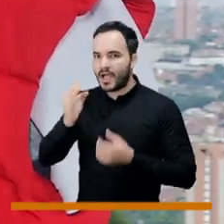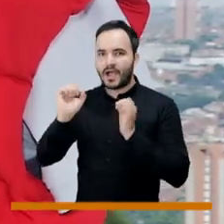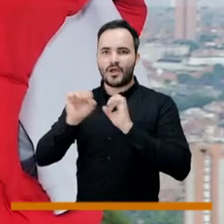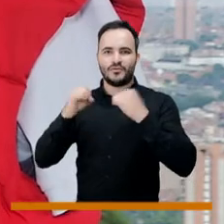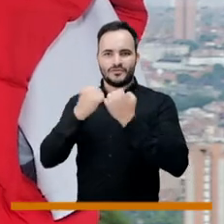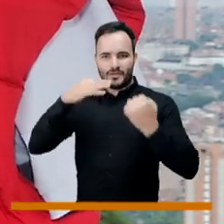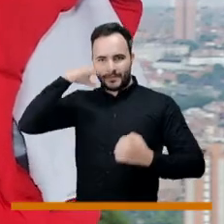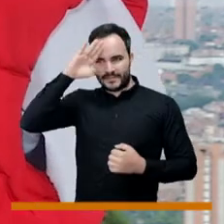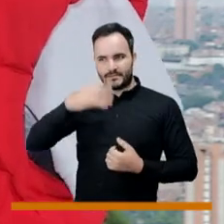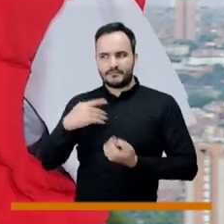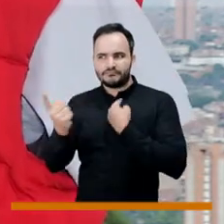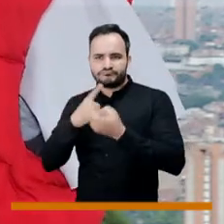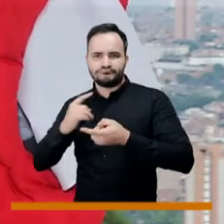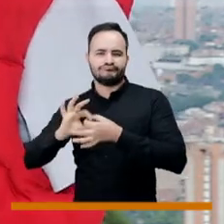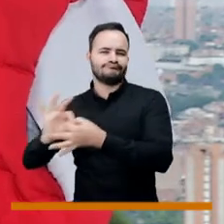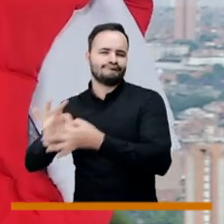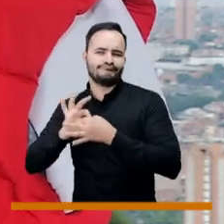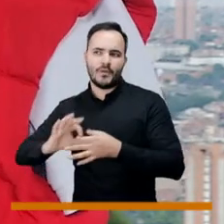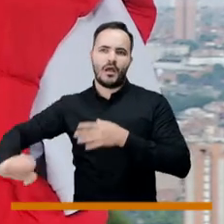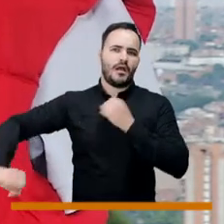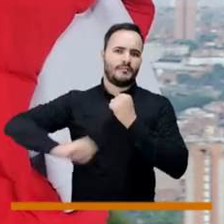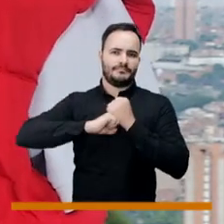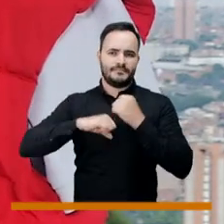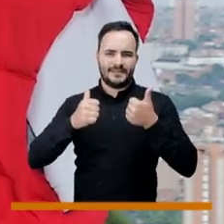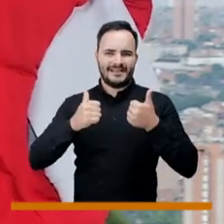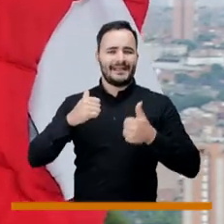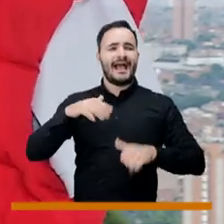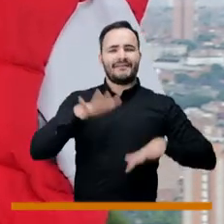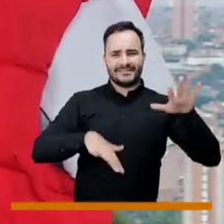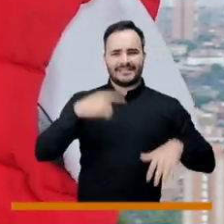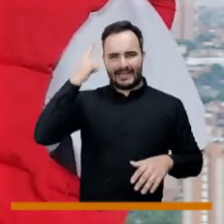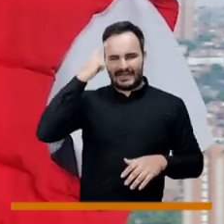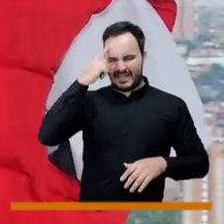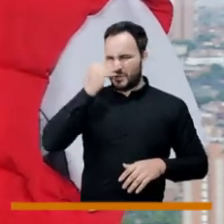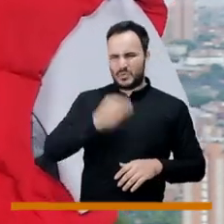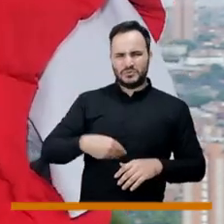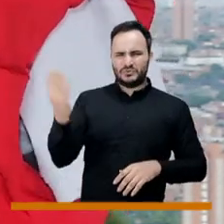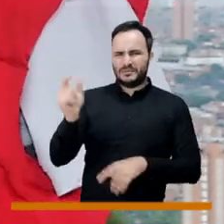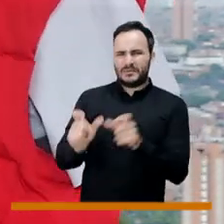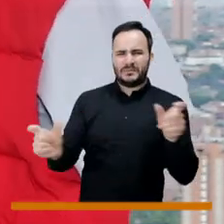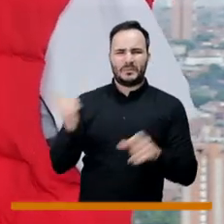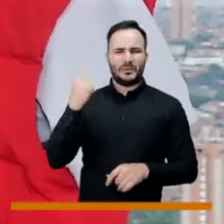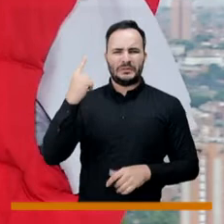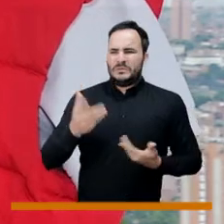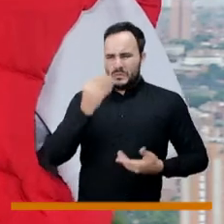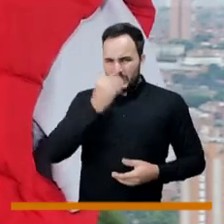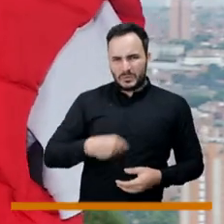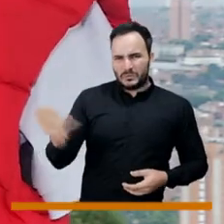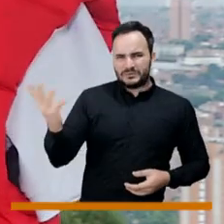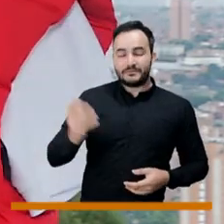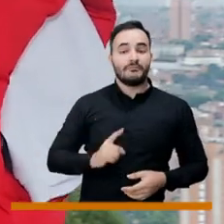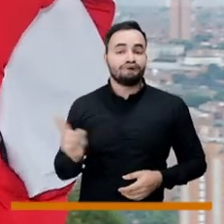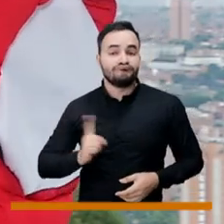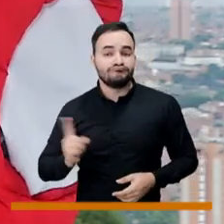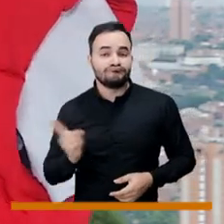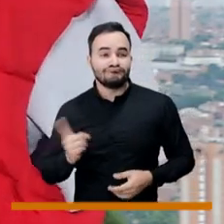a veces los políticos no servían y en marcos de medellín de administración anterior